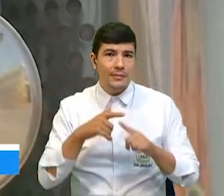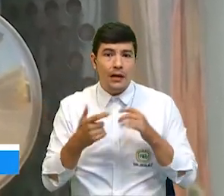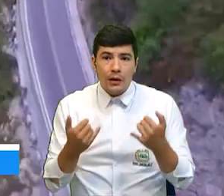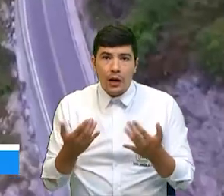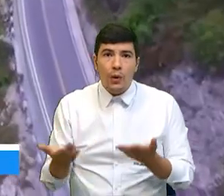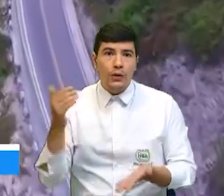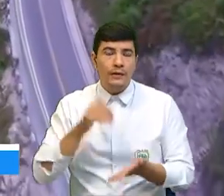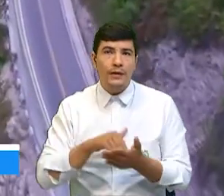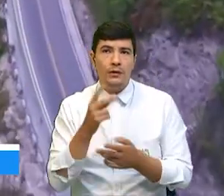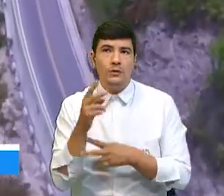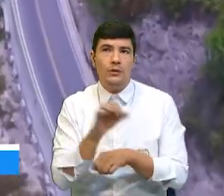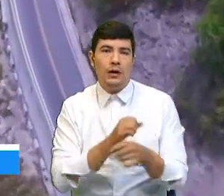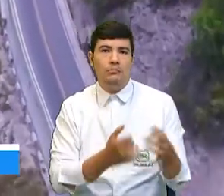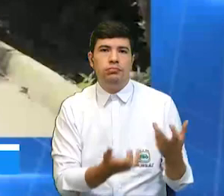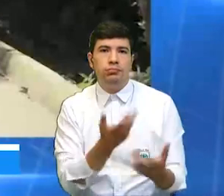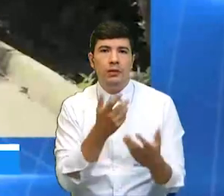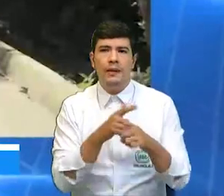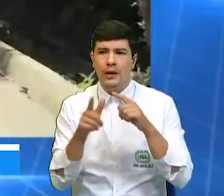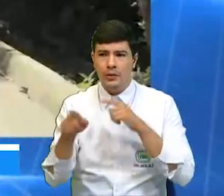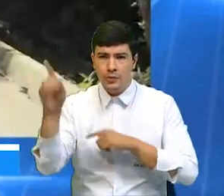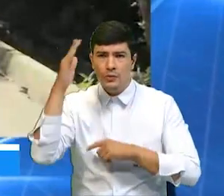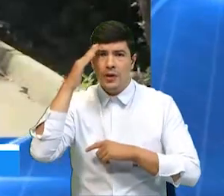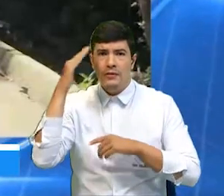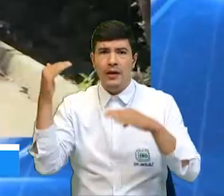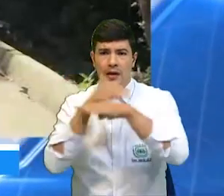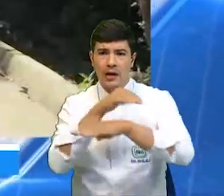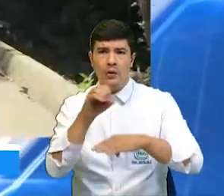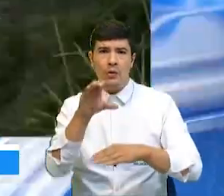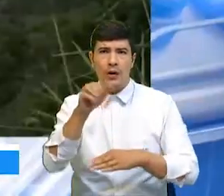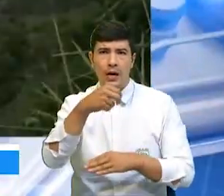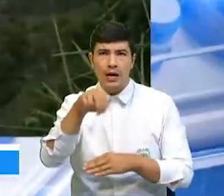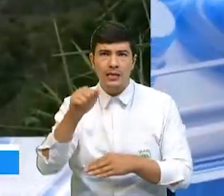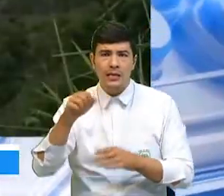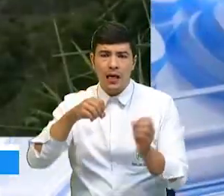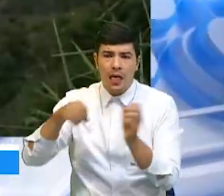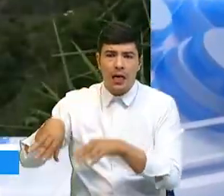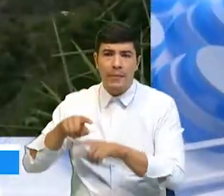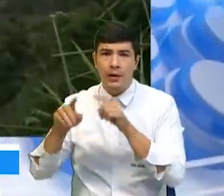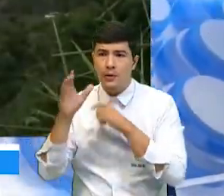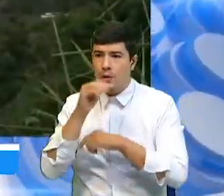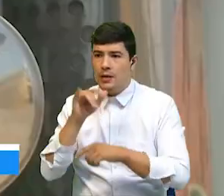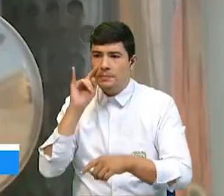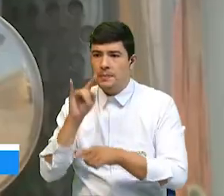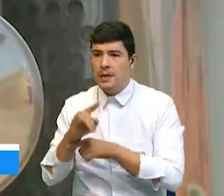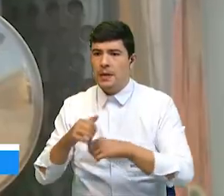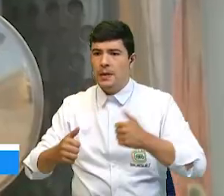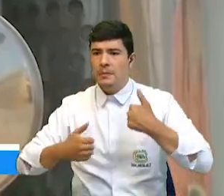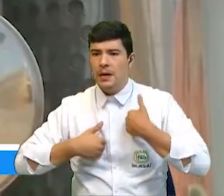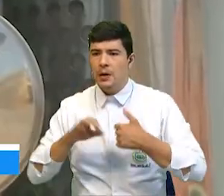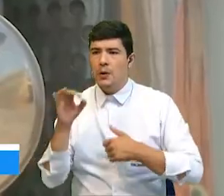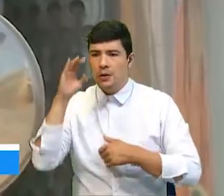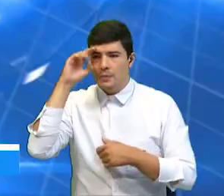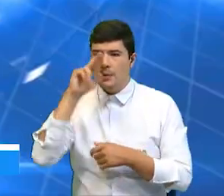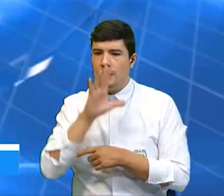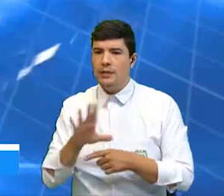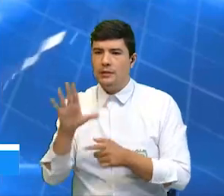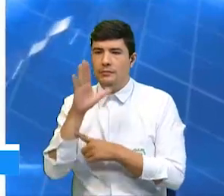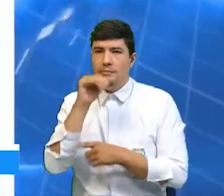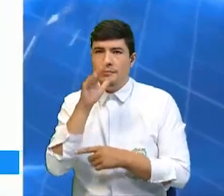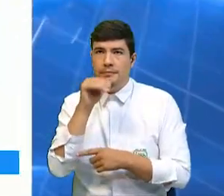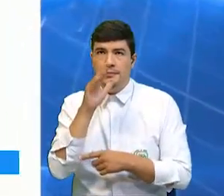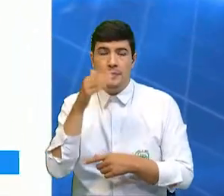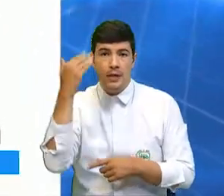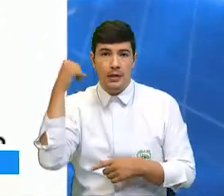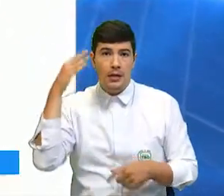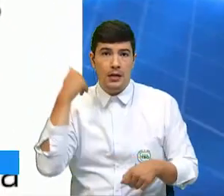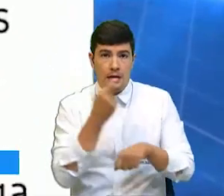que por ejemplo, la aviación Caña está todo el tiempo ha sido abandonada, pero no hay presencia del Estado, ni de ejército, ni policía, ni nada. En las